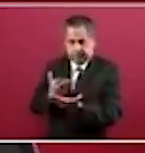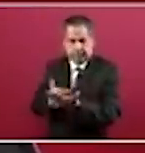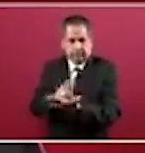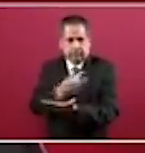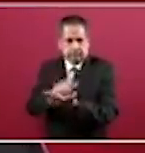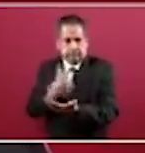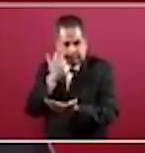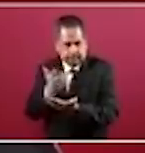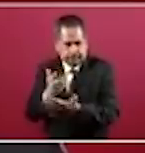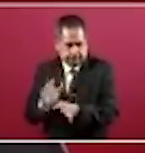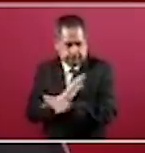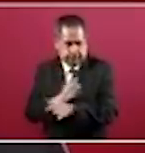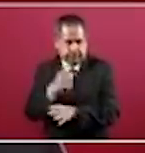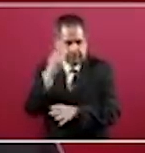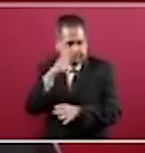que se